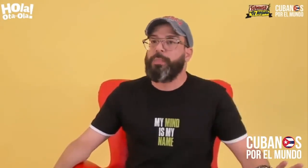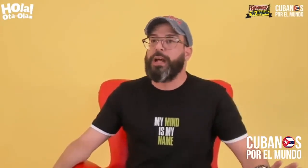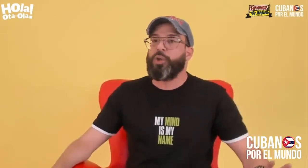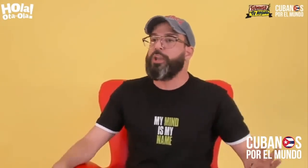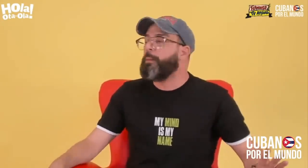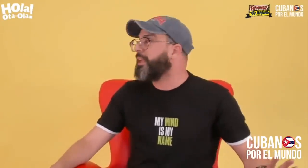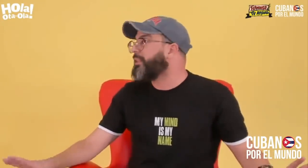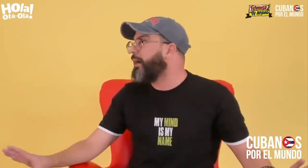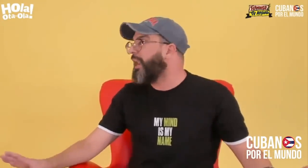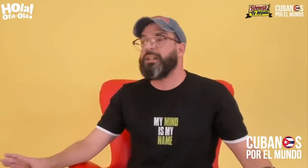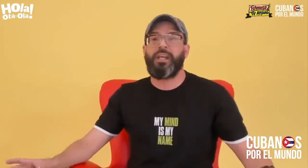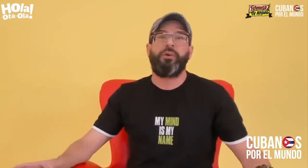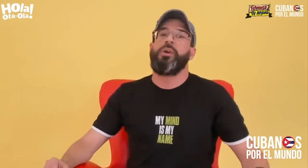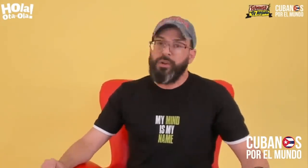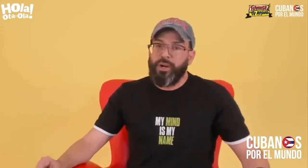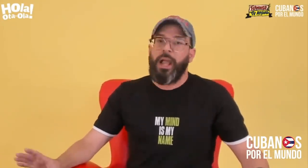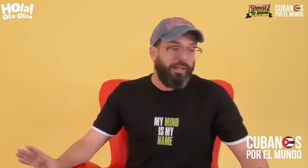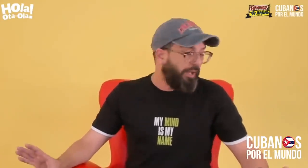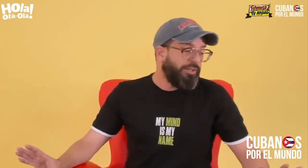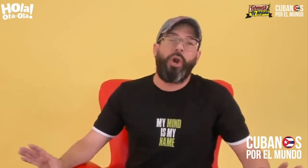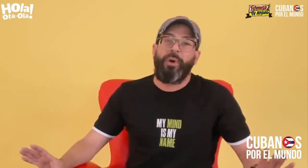oigo respiratoriamente hablando,